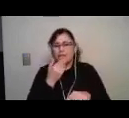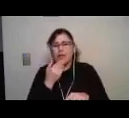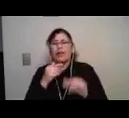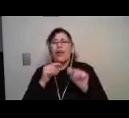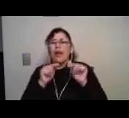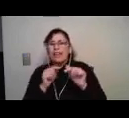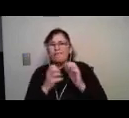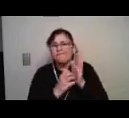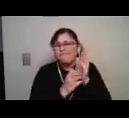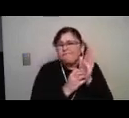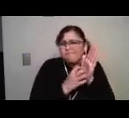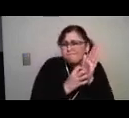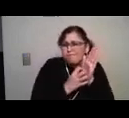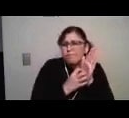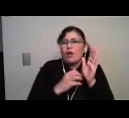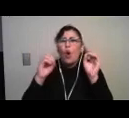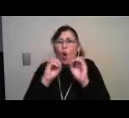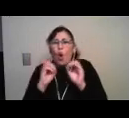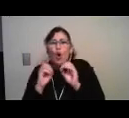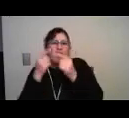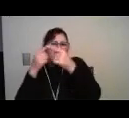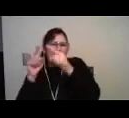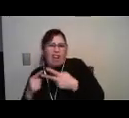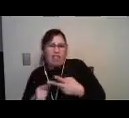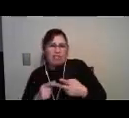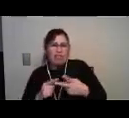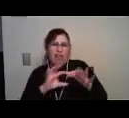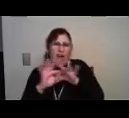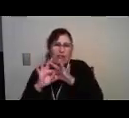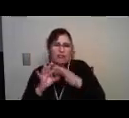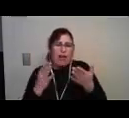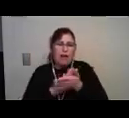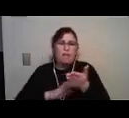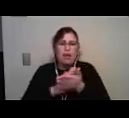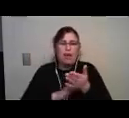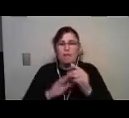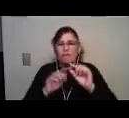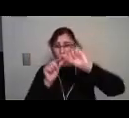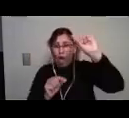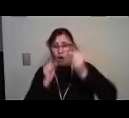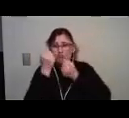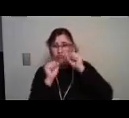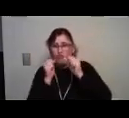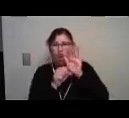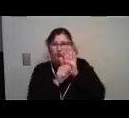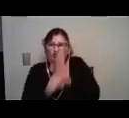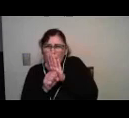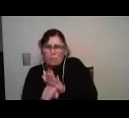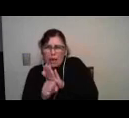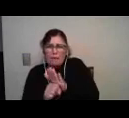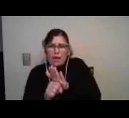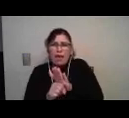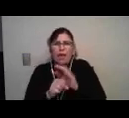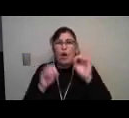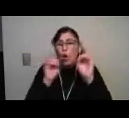por compresión, bueno, por varias causas. Ya puede ser porque el músculo piriforme pasa a comprimir la red nerviosa, o puede ser porque la